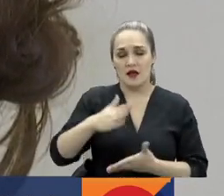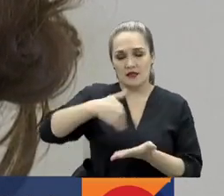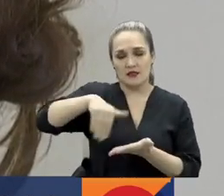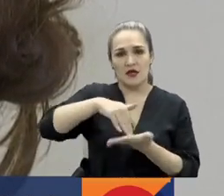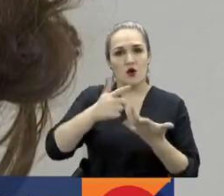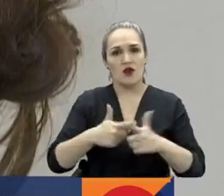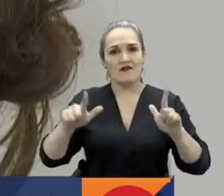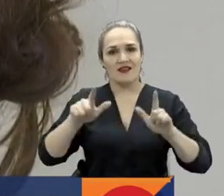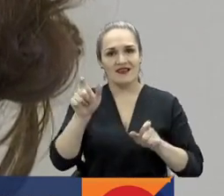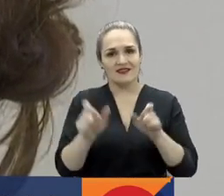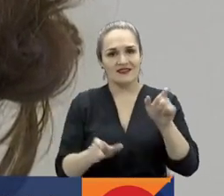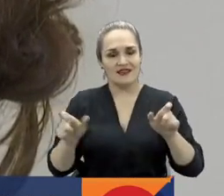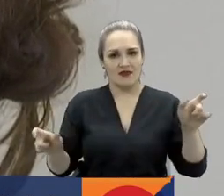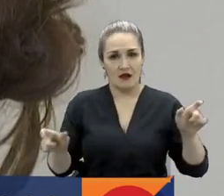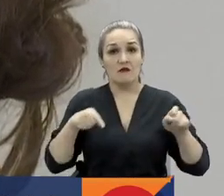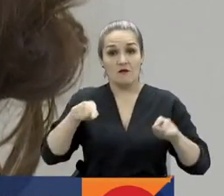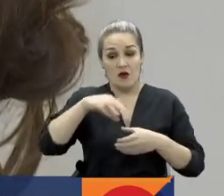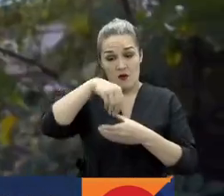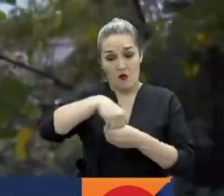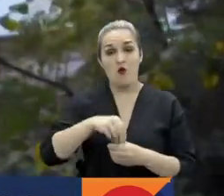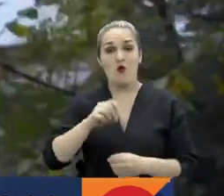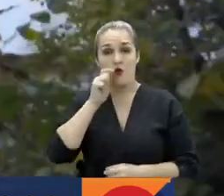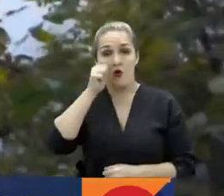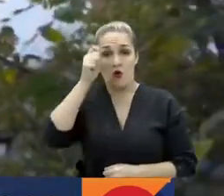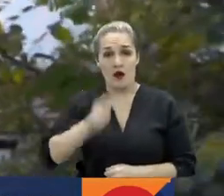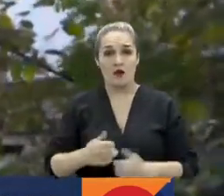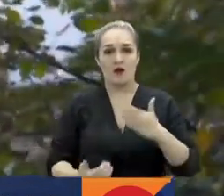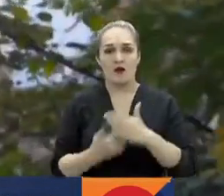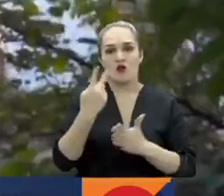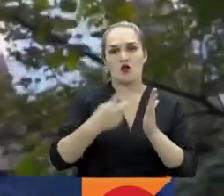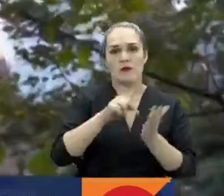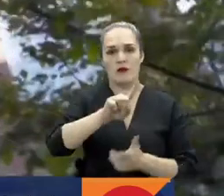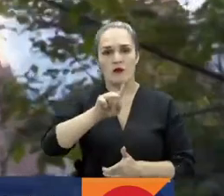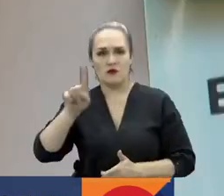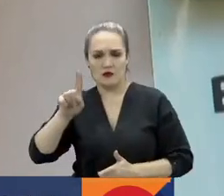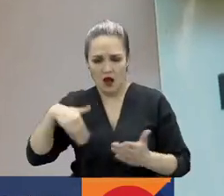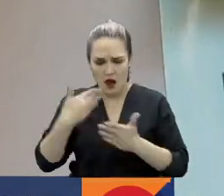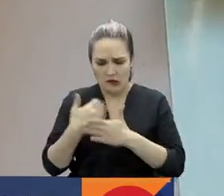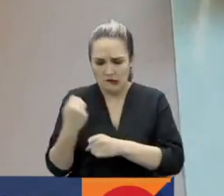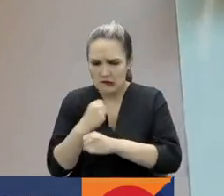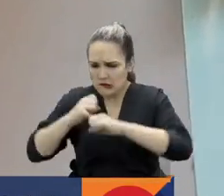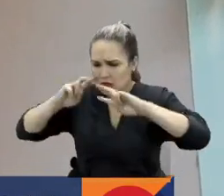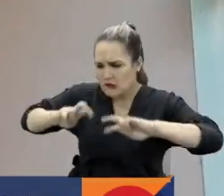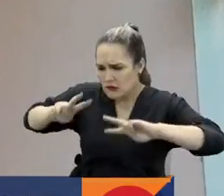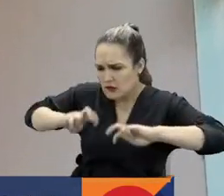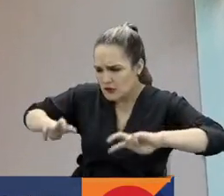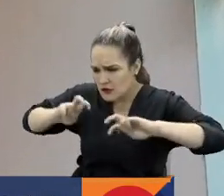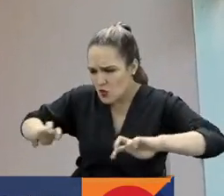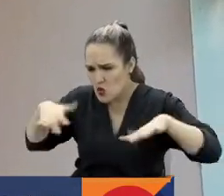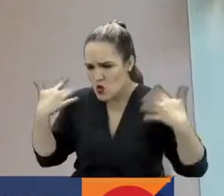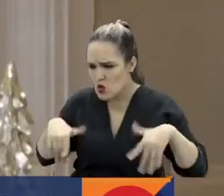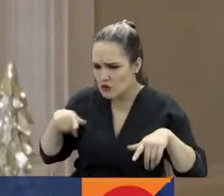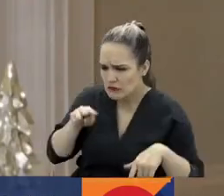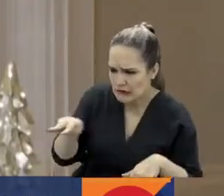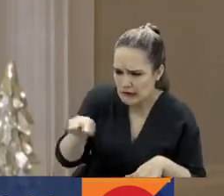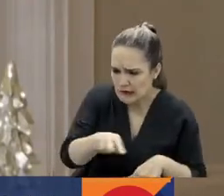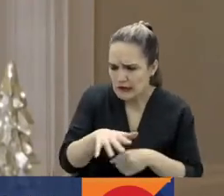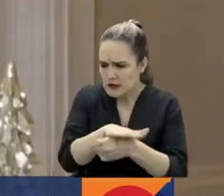informa sobre los crímenes de guerra de las tropas rusas en Ucrania que según sus cálculos suman más de 27.000 en los últimos 15